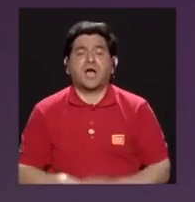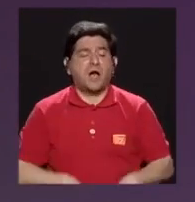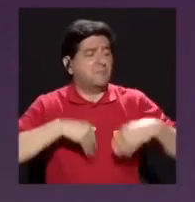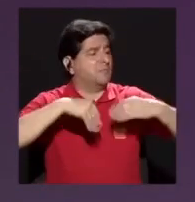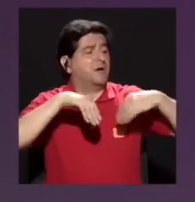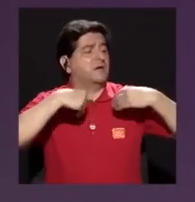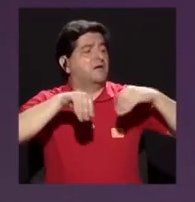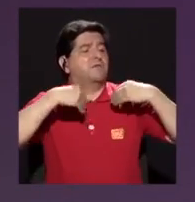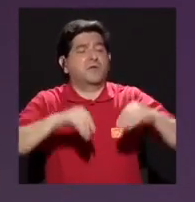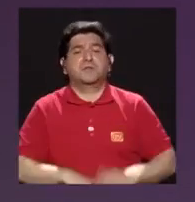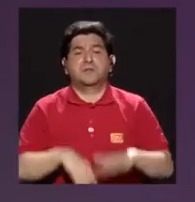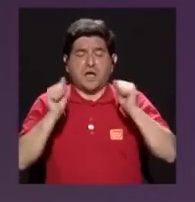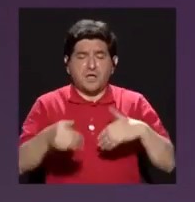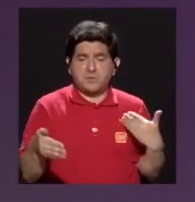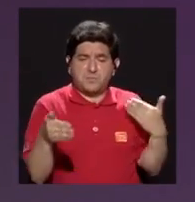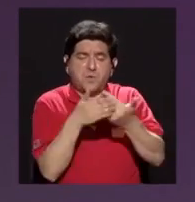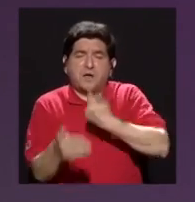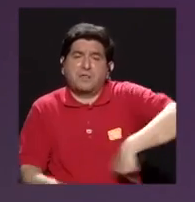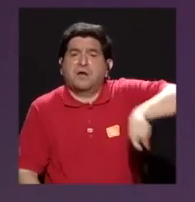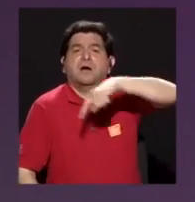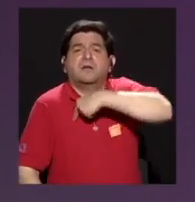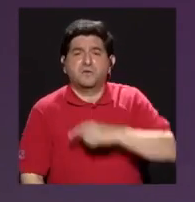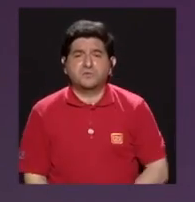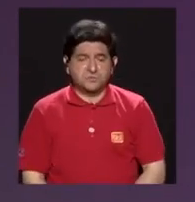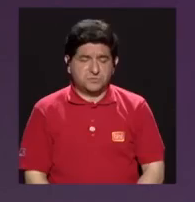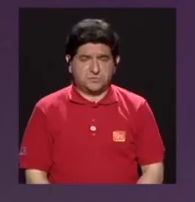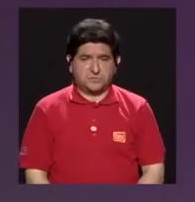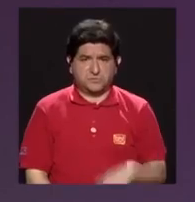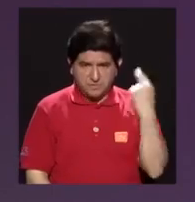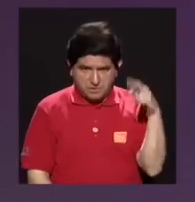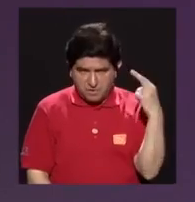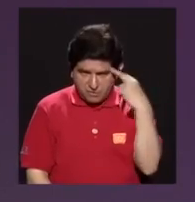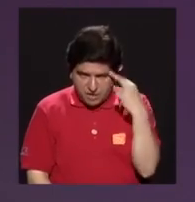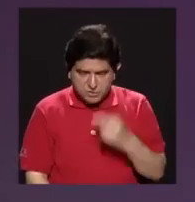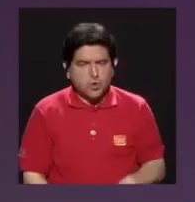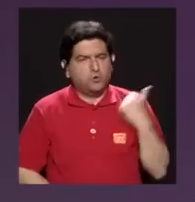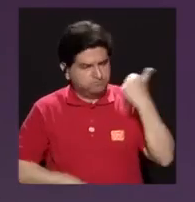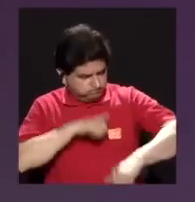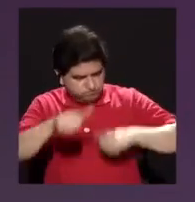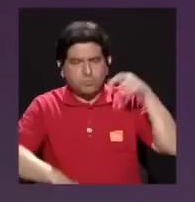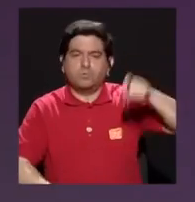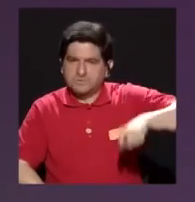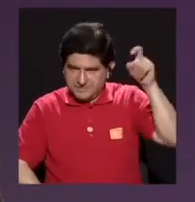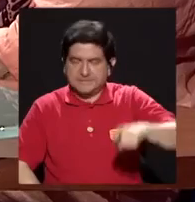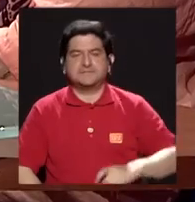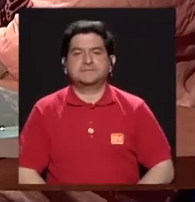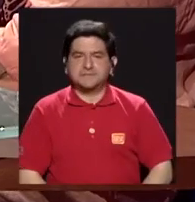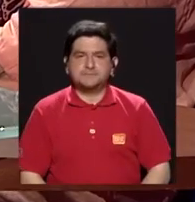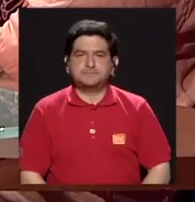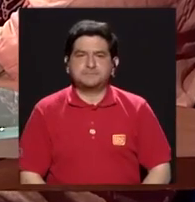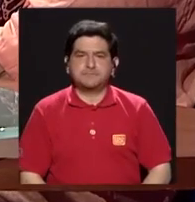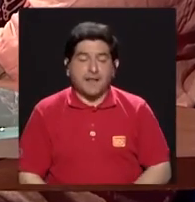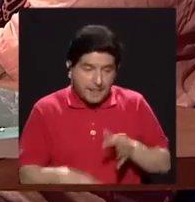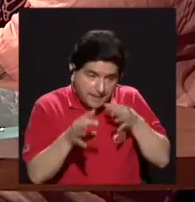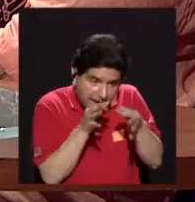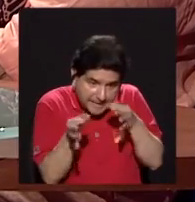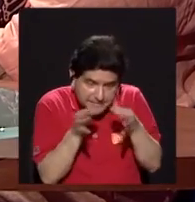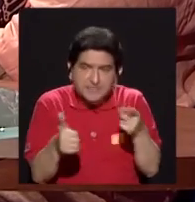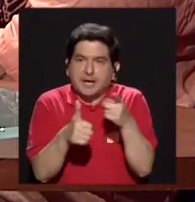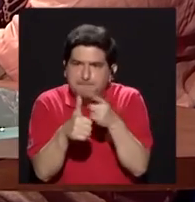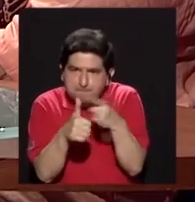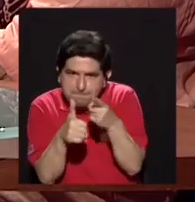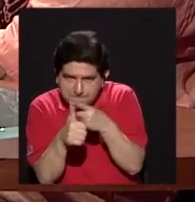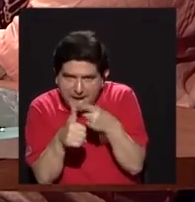vender que se pueden acercar hacia nosotros de esta forma por lo tanto esto hay que combatirlo realmente explicando bueno